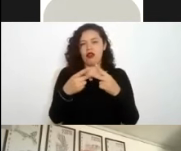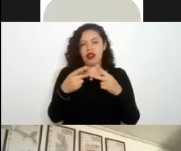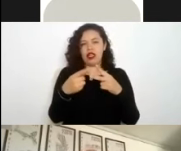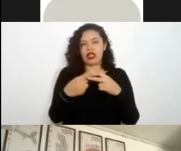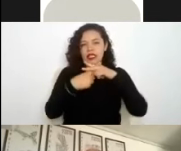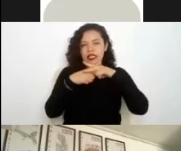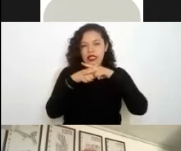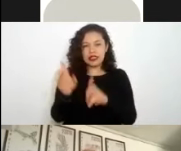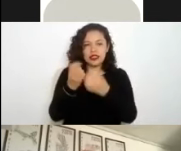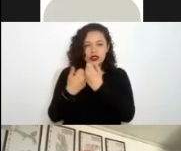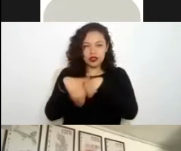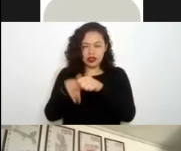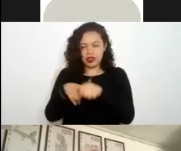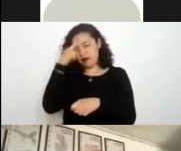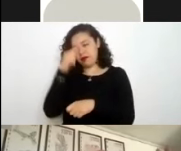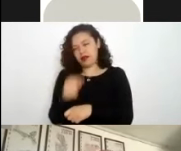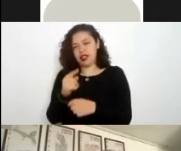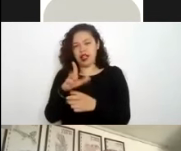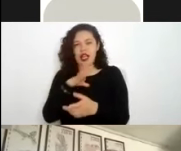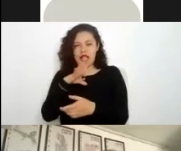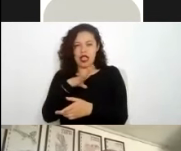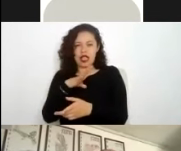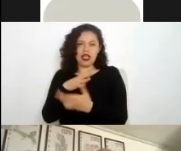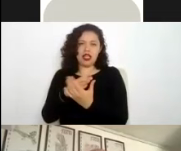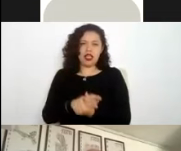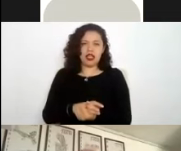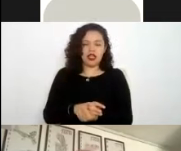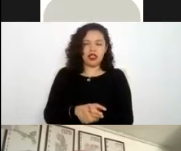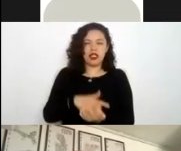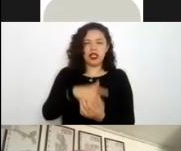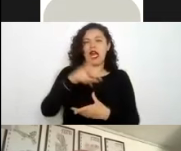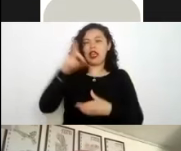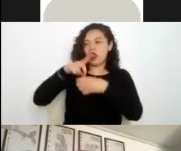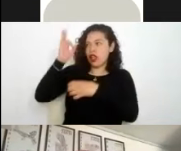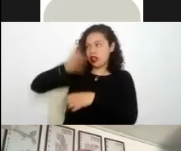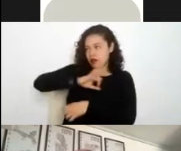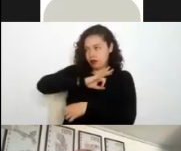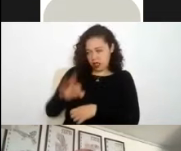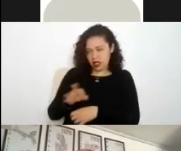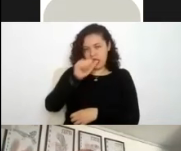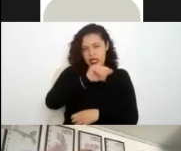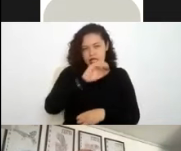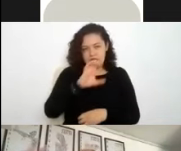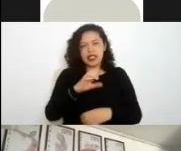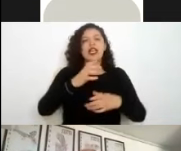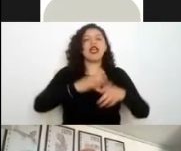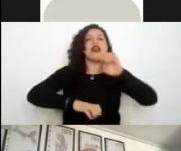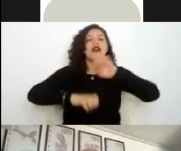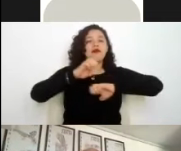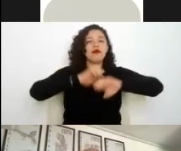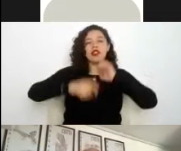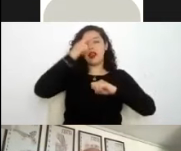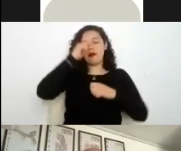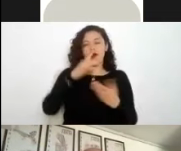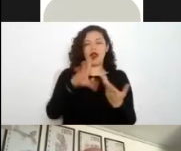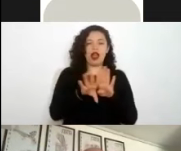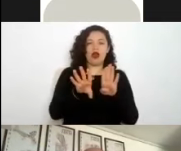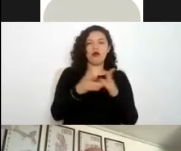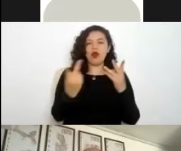luego estas dos razones sociales, tanto bases, donatarias autorizadas o alguna empresa, pues para jugar con